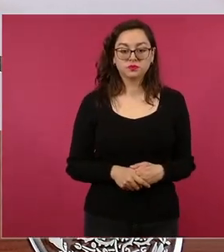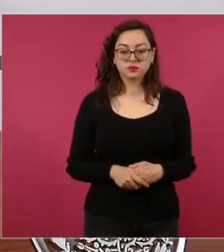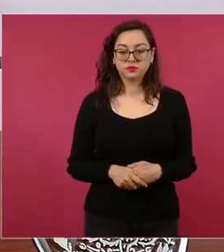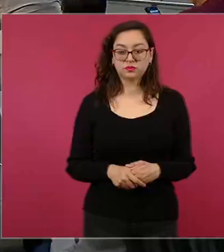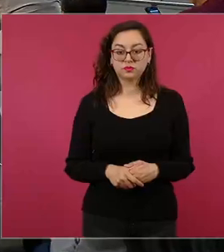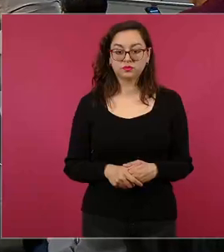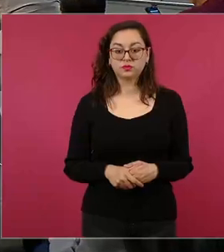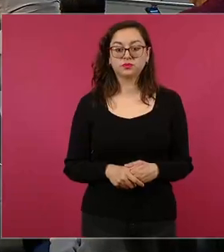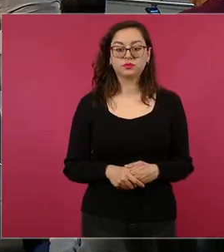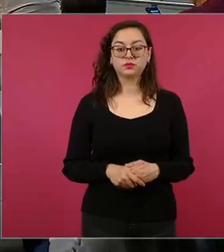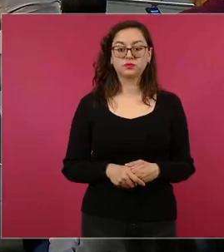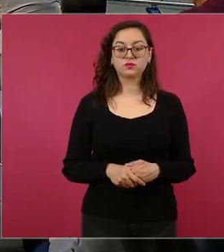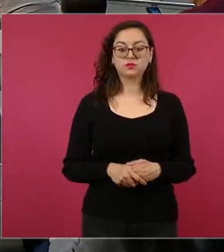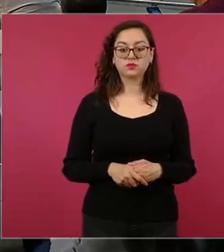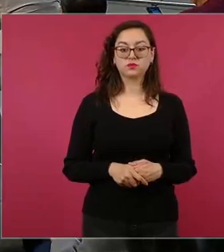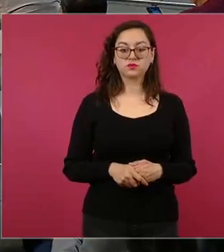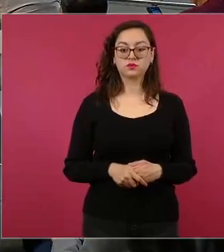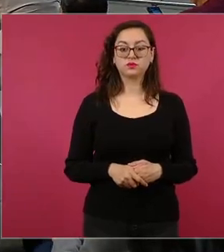pues había